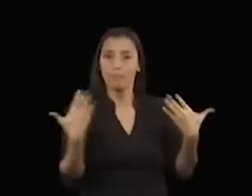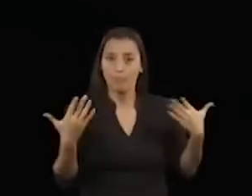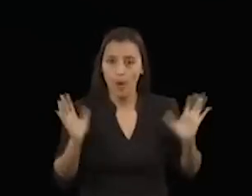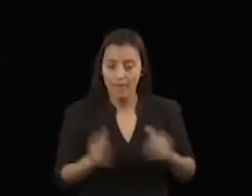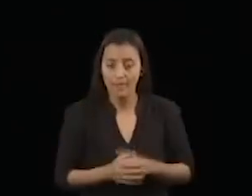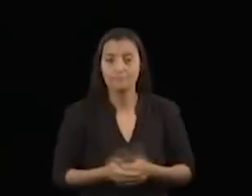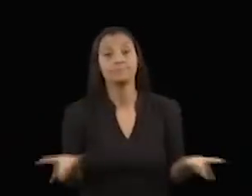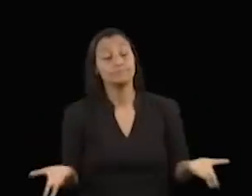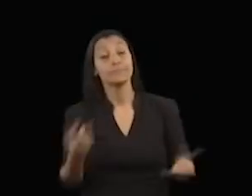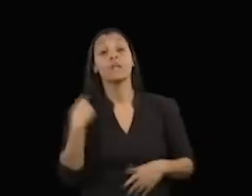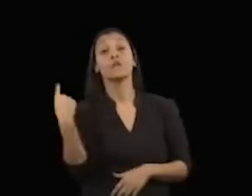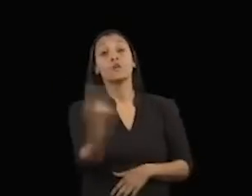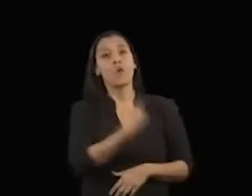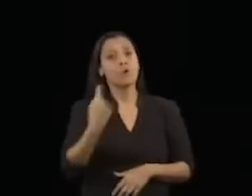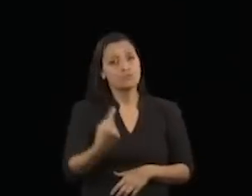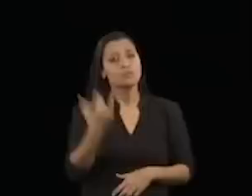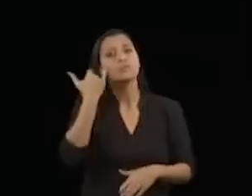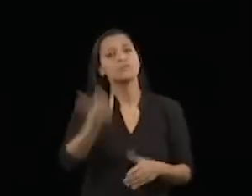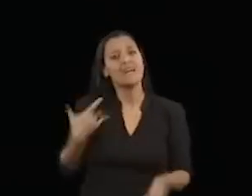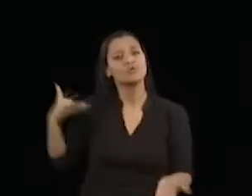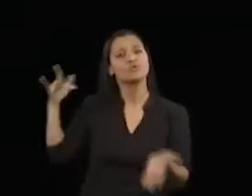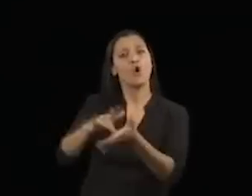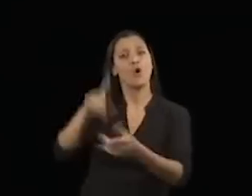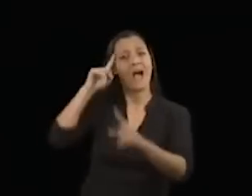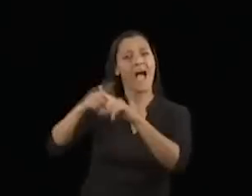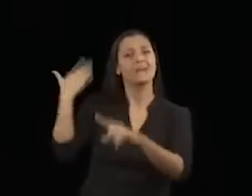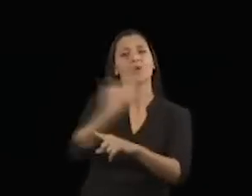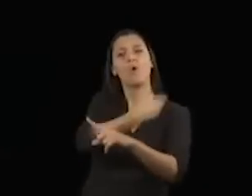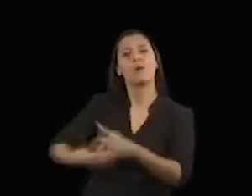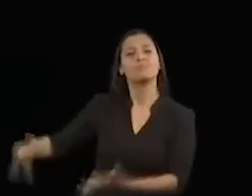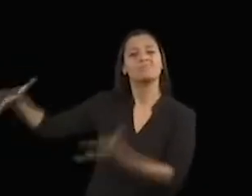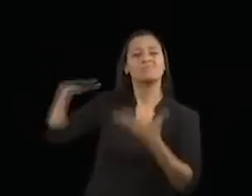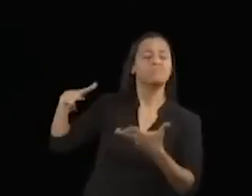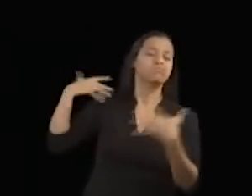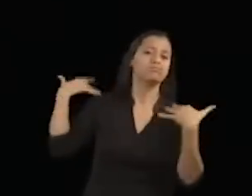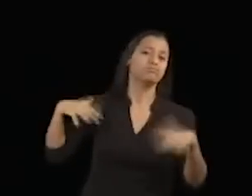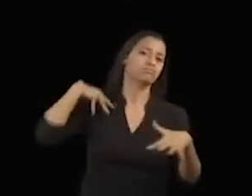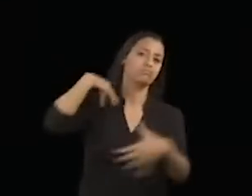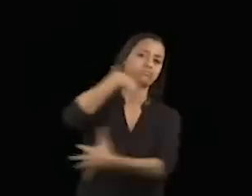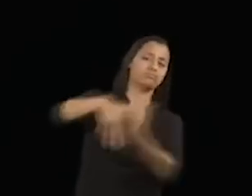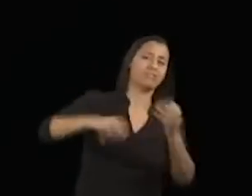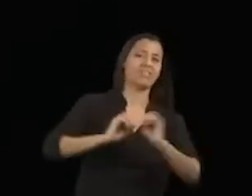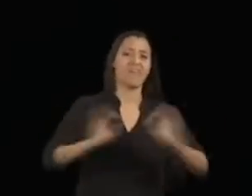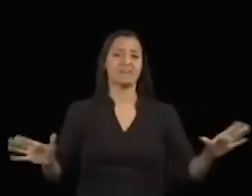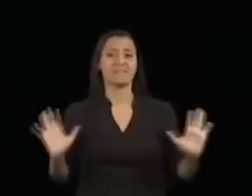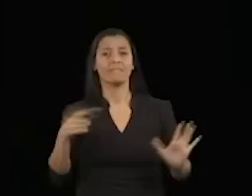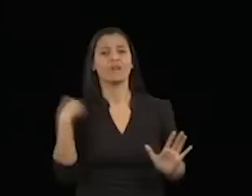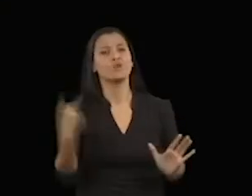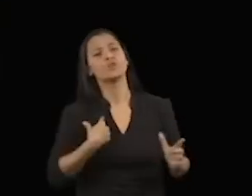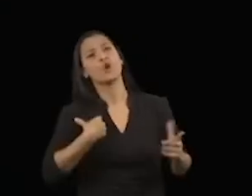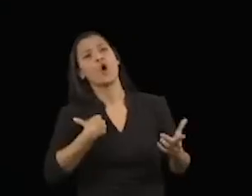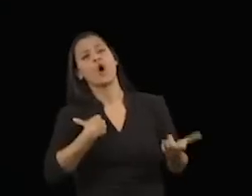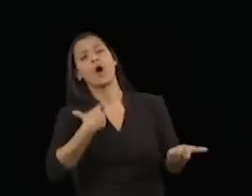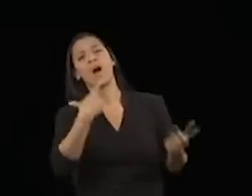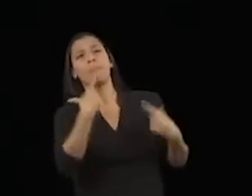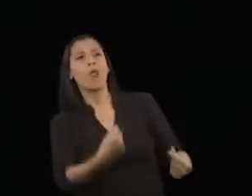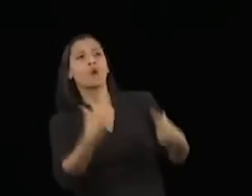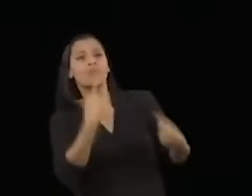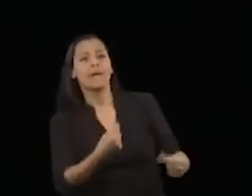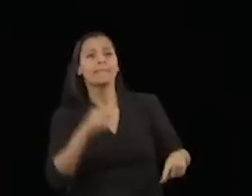Básicamente, nosotros hemos heredado un desastre y nosotros no nos quejamos de eso